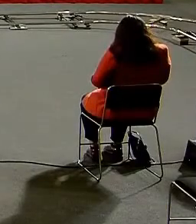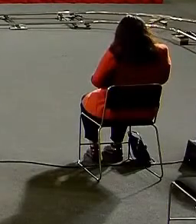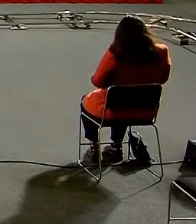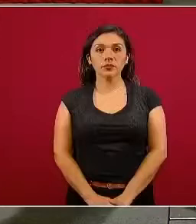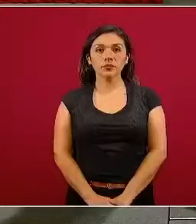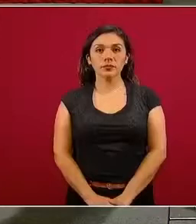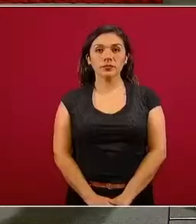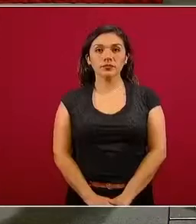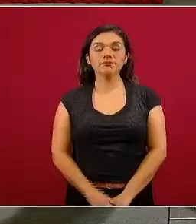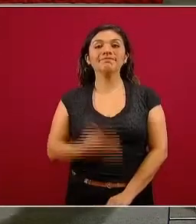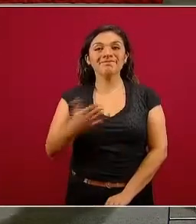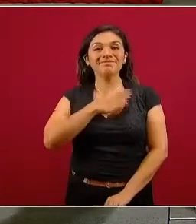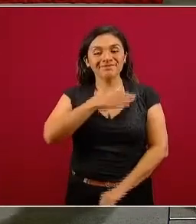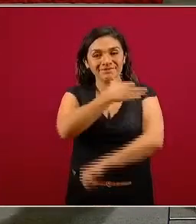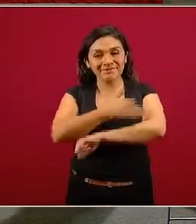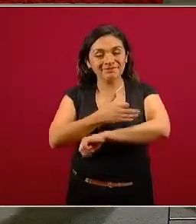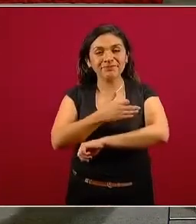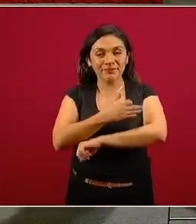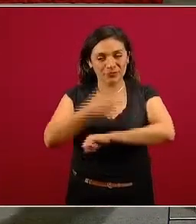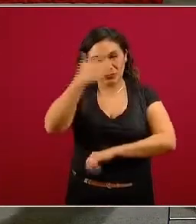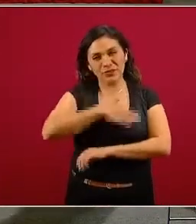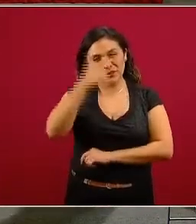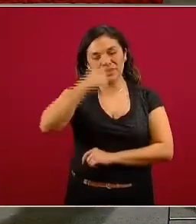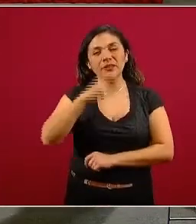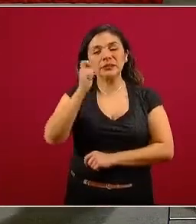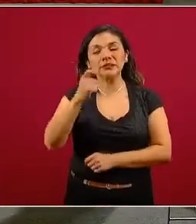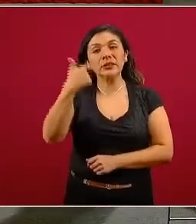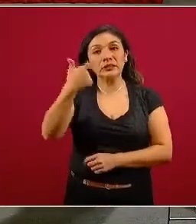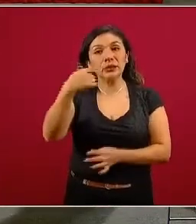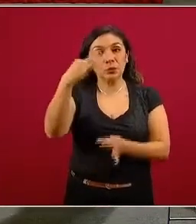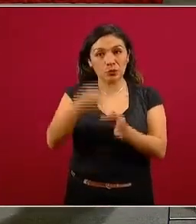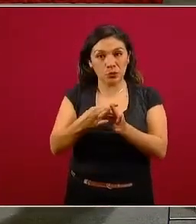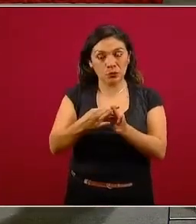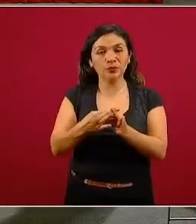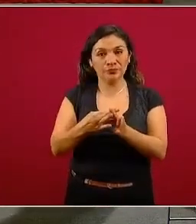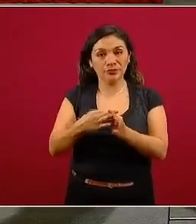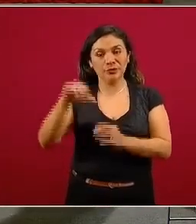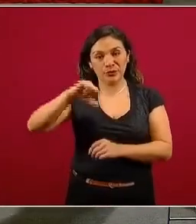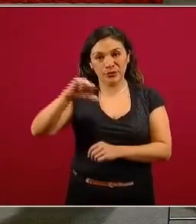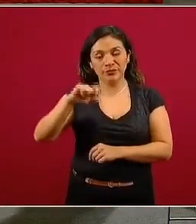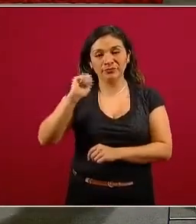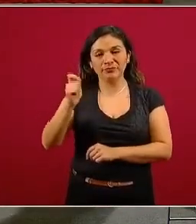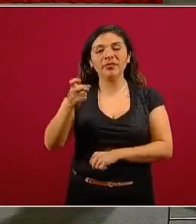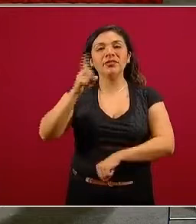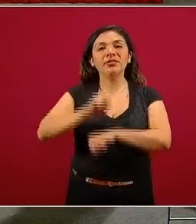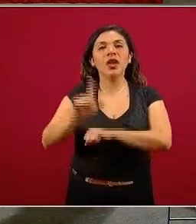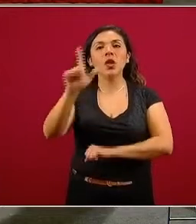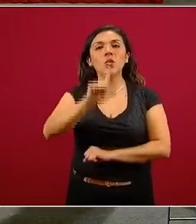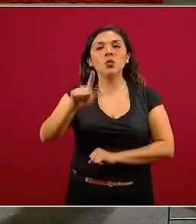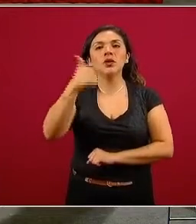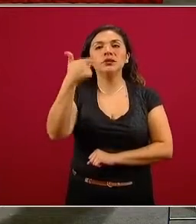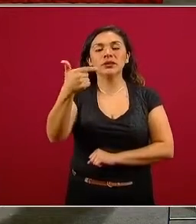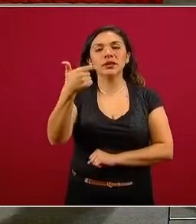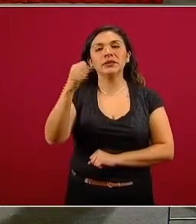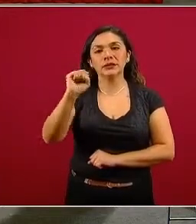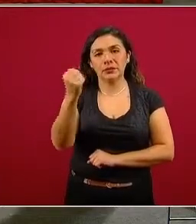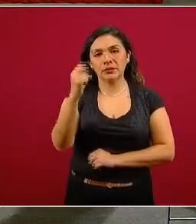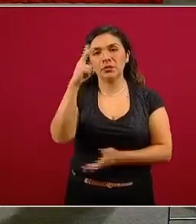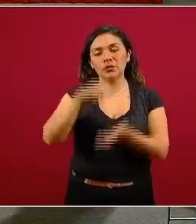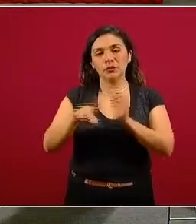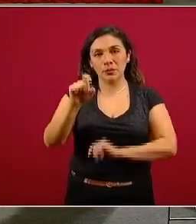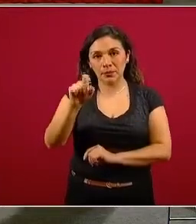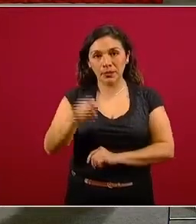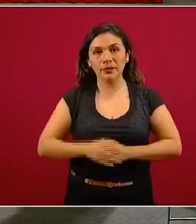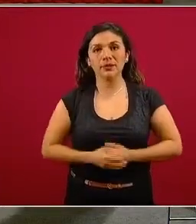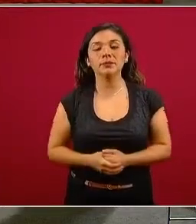muy buenas noches. Son las 19 horas en punto, 19 horas del lunes 7 de septiembre de